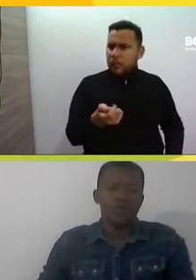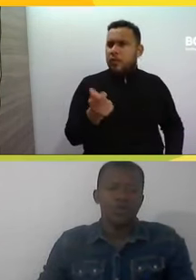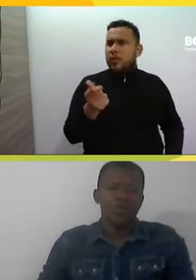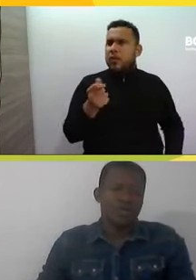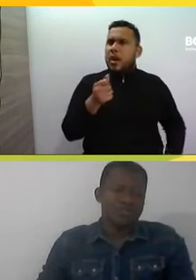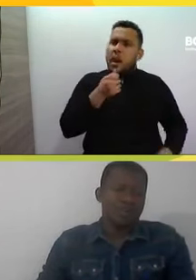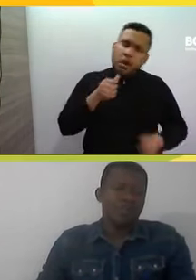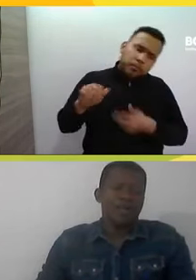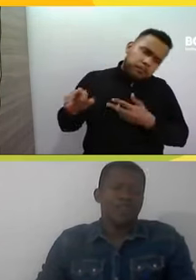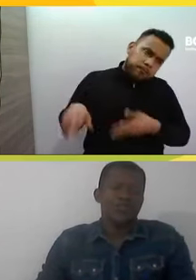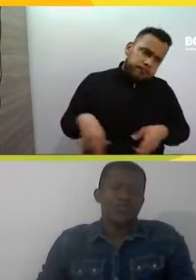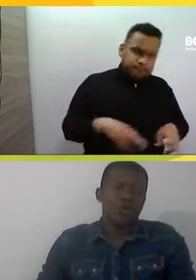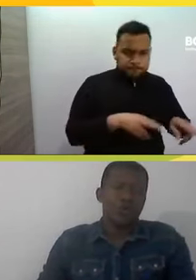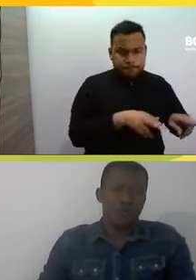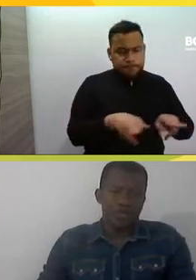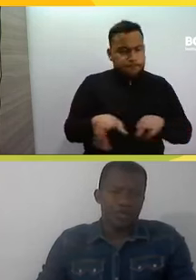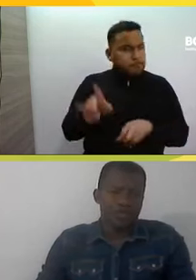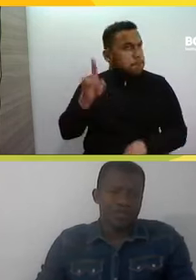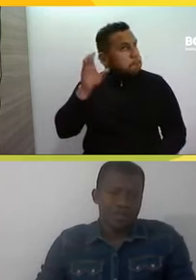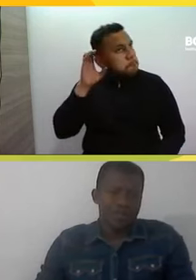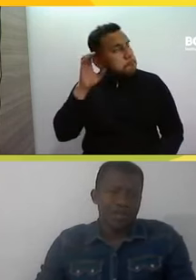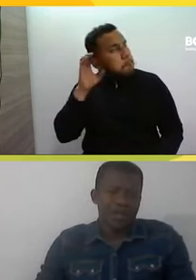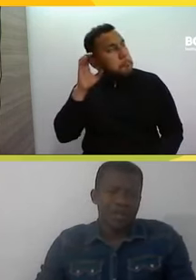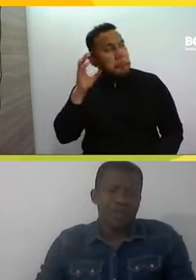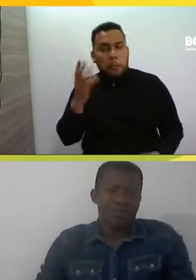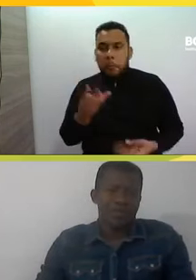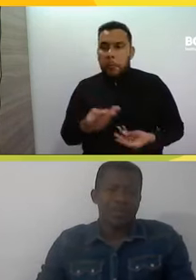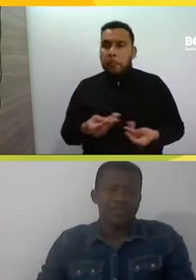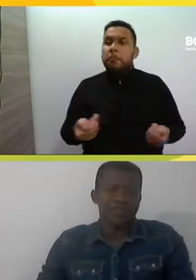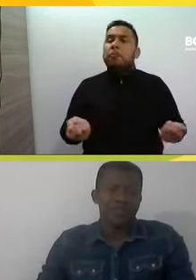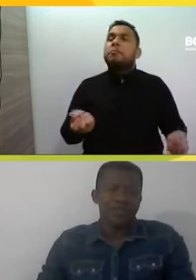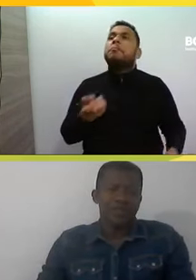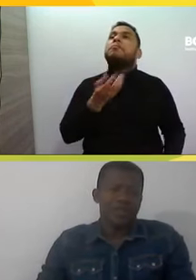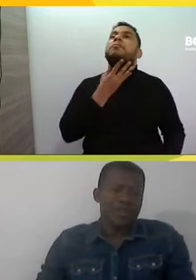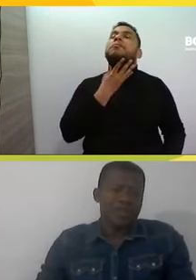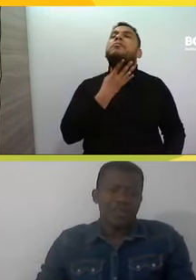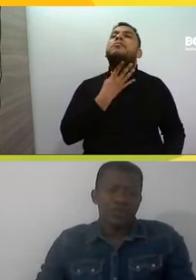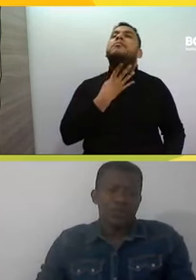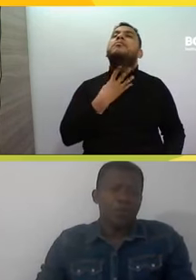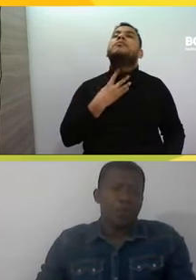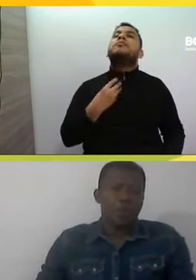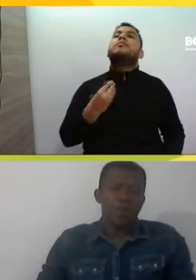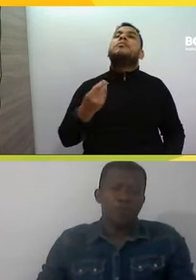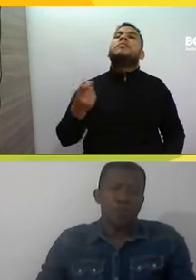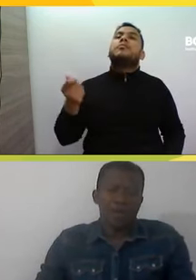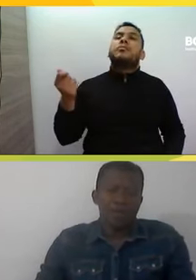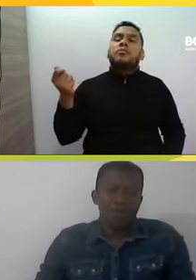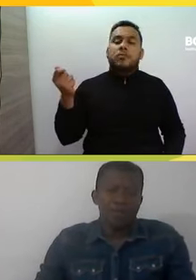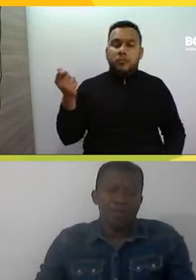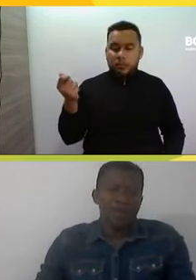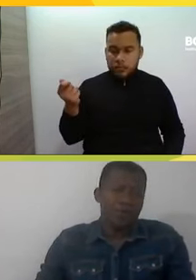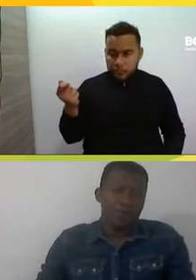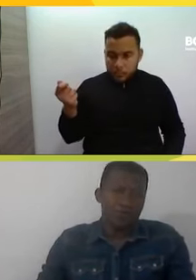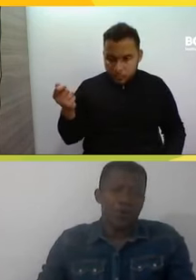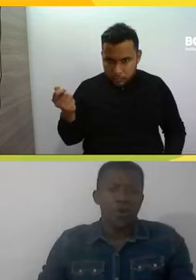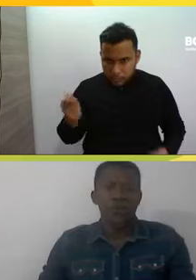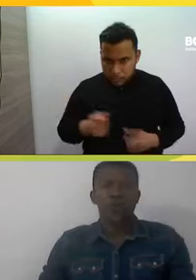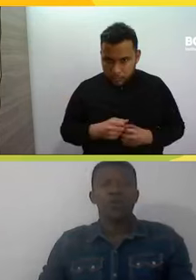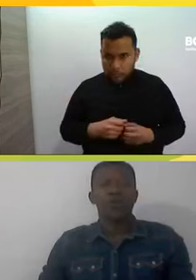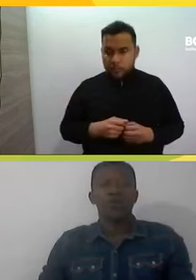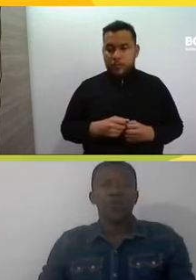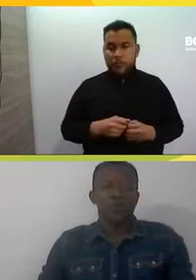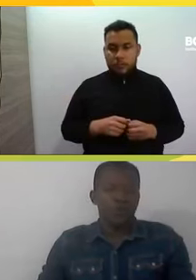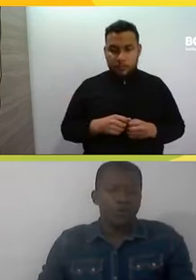arroyo desapareció de nuestras gargantas? Demasiado polvo para limpiarlo